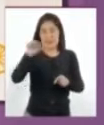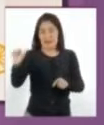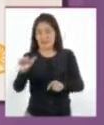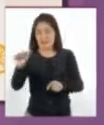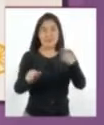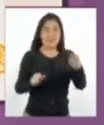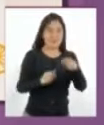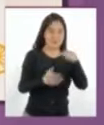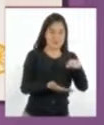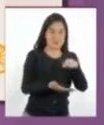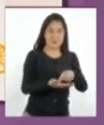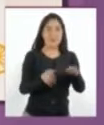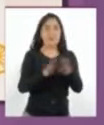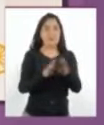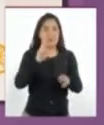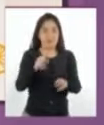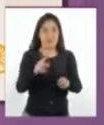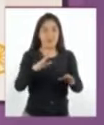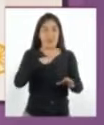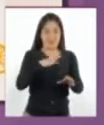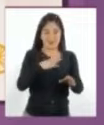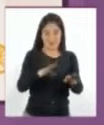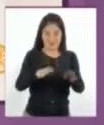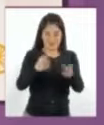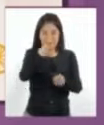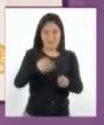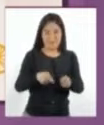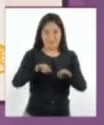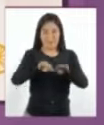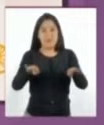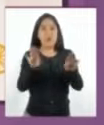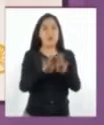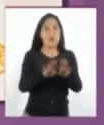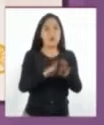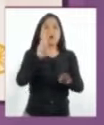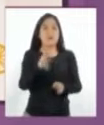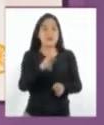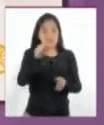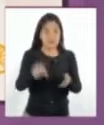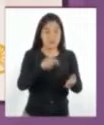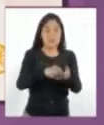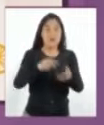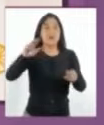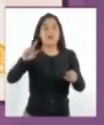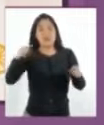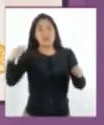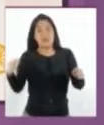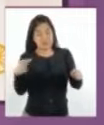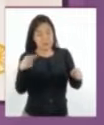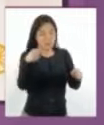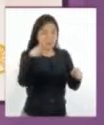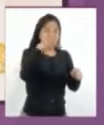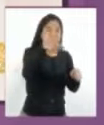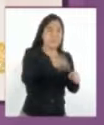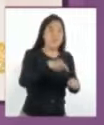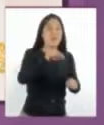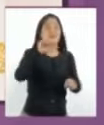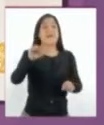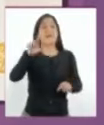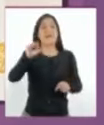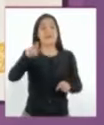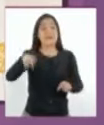asiático. La distancia que estos grupos humanos recorrieron desde Siberia hasta Alaska,